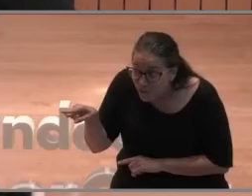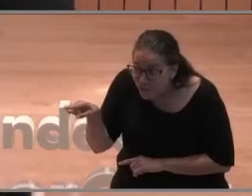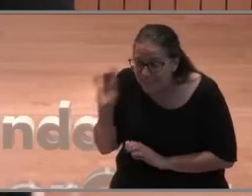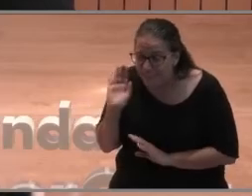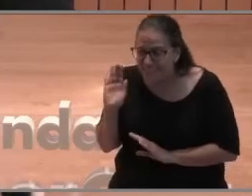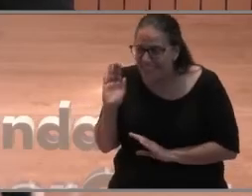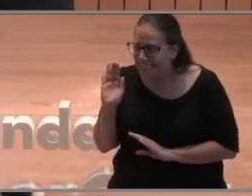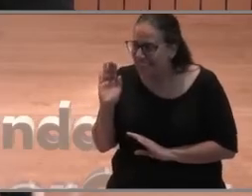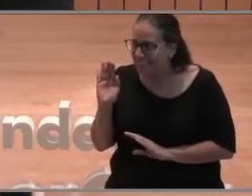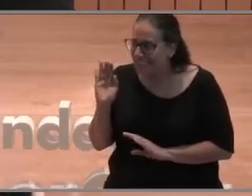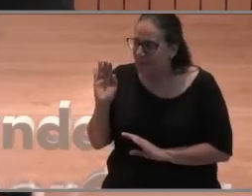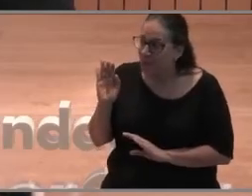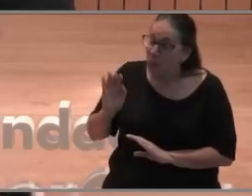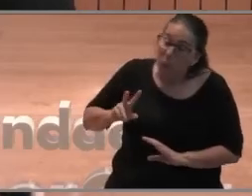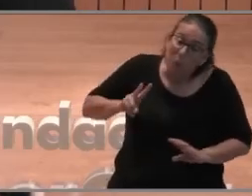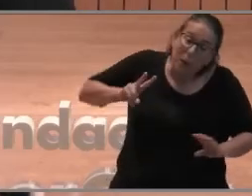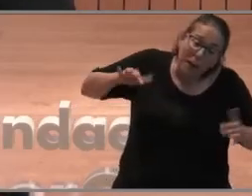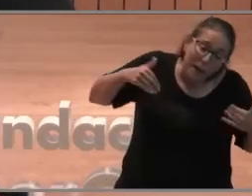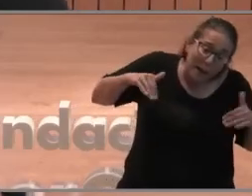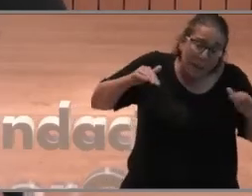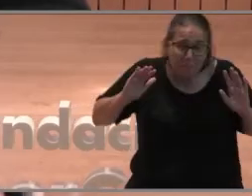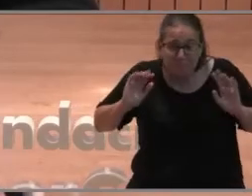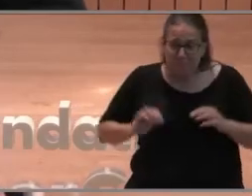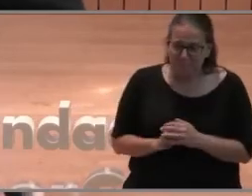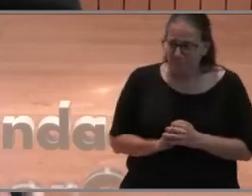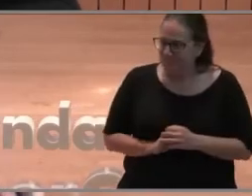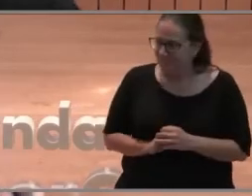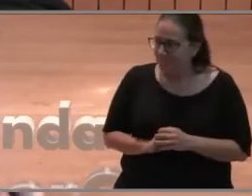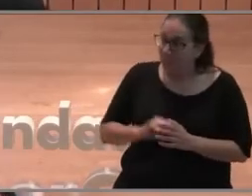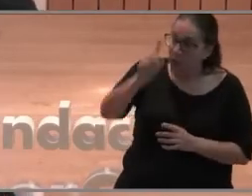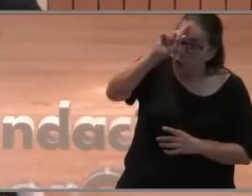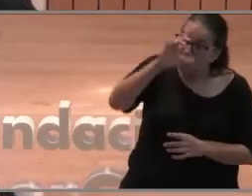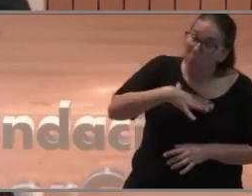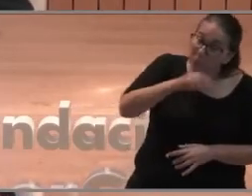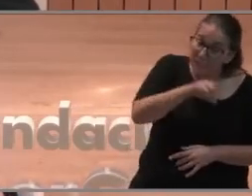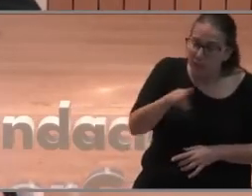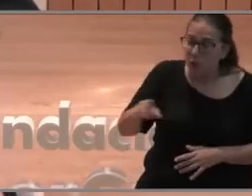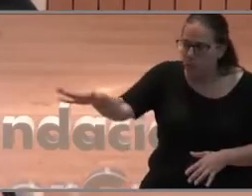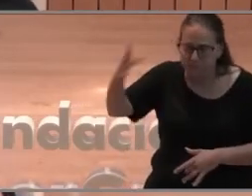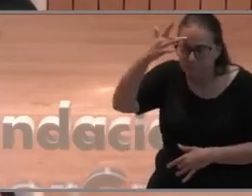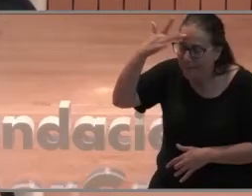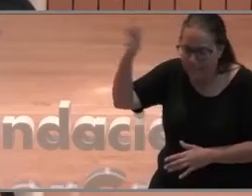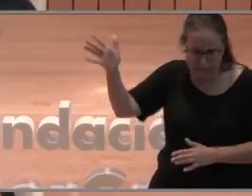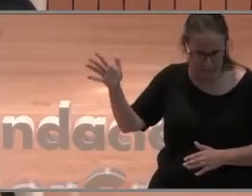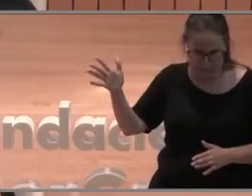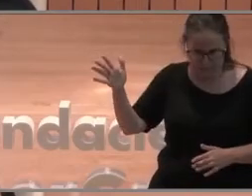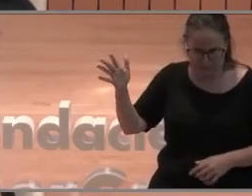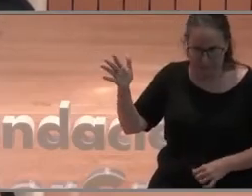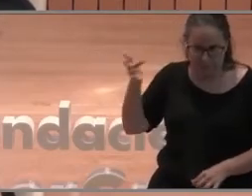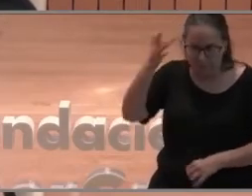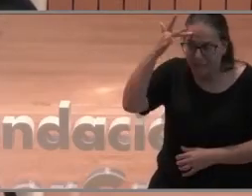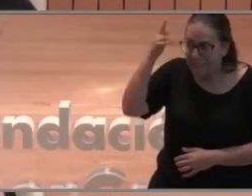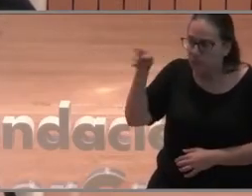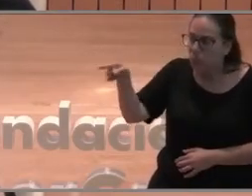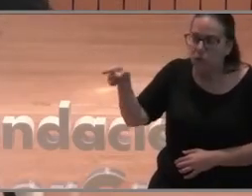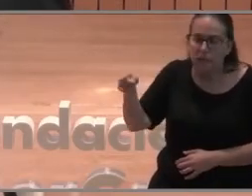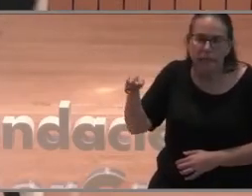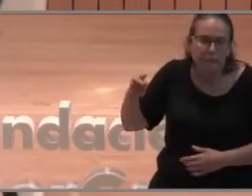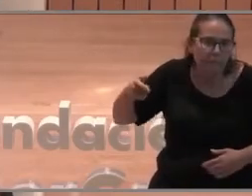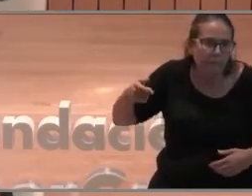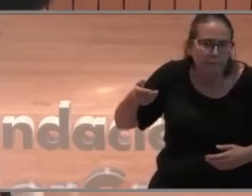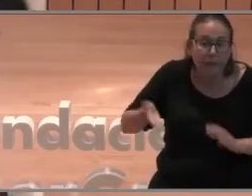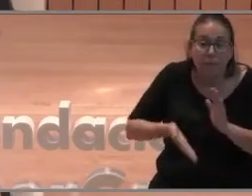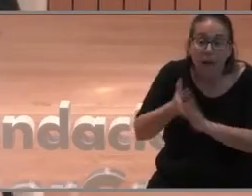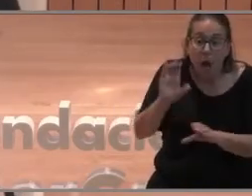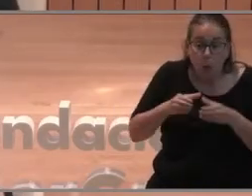viaje previsto? No sé si podré. Pues imagínese que se va con